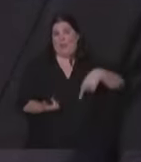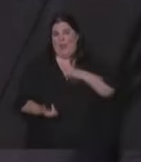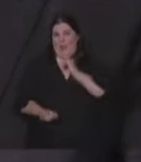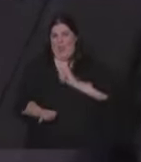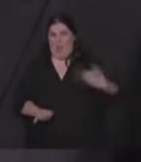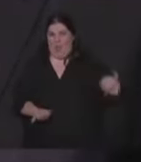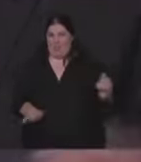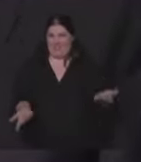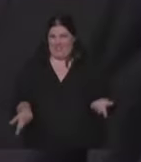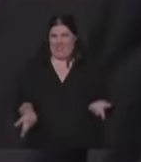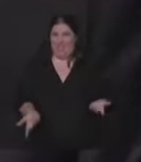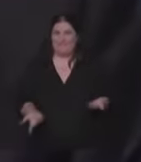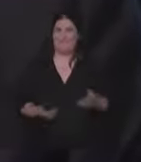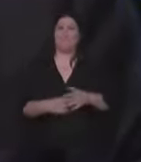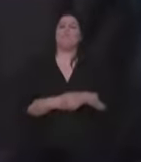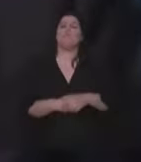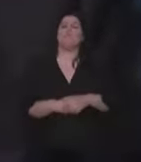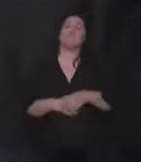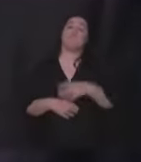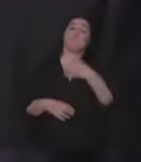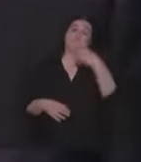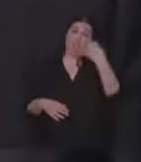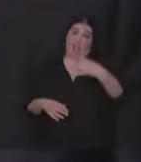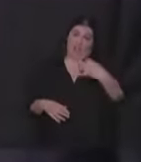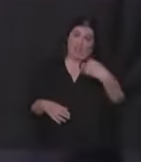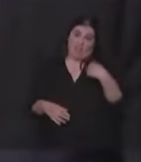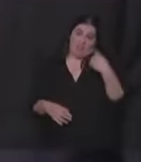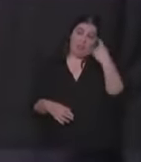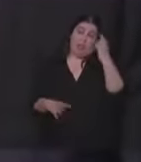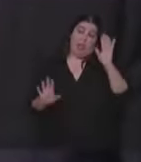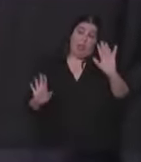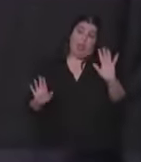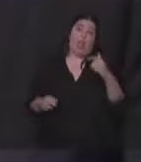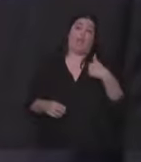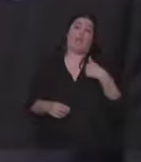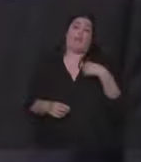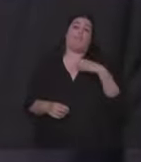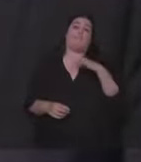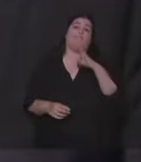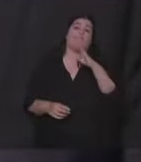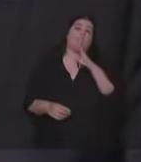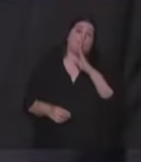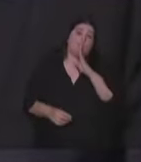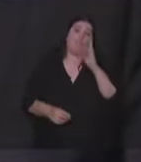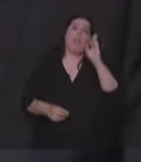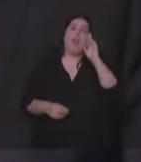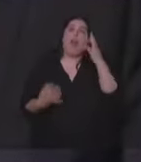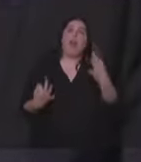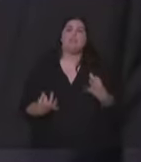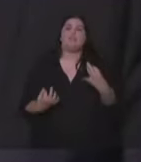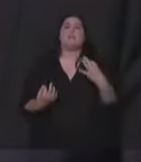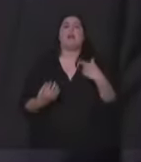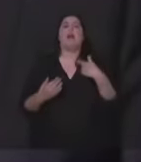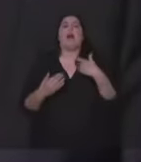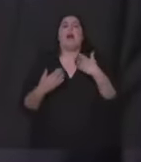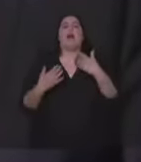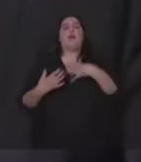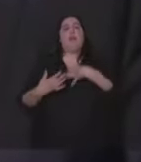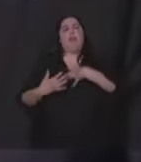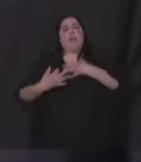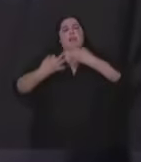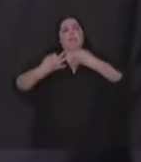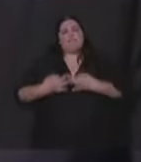demandas yo la verdad es que creo que la la tolerancia y la templanza son